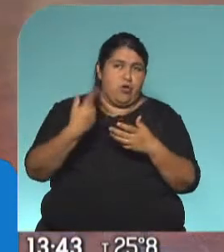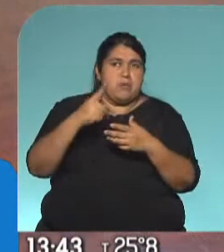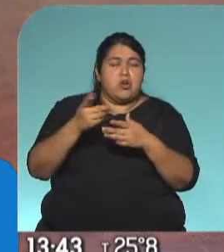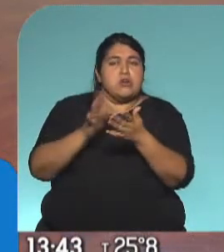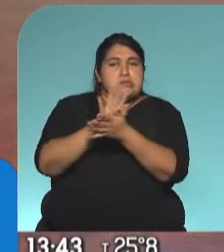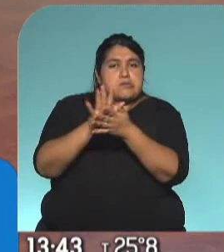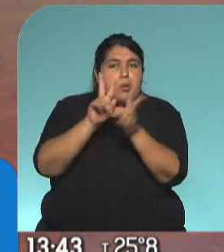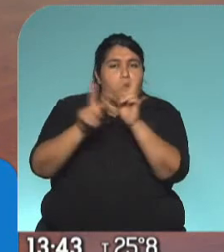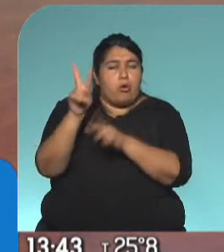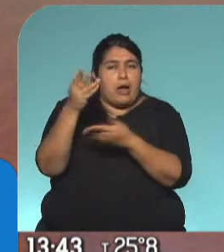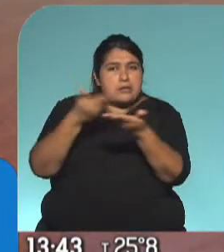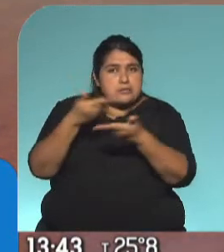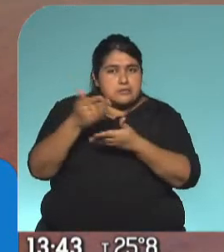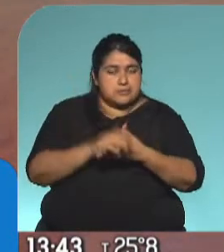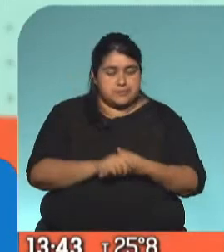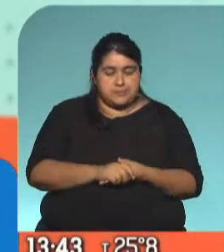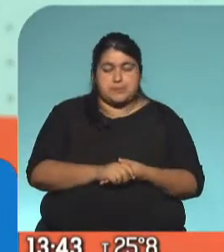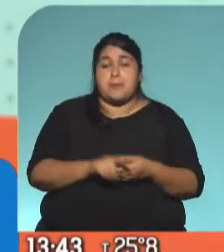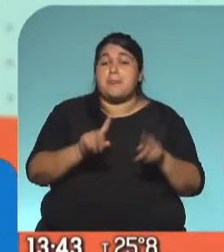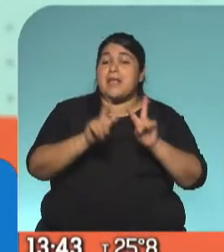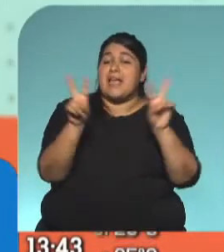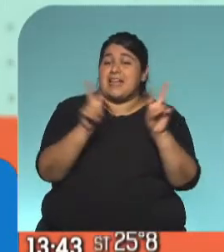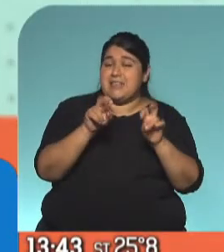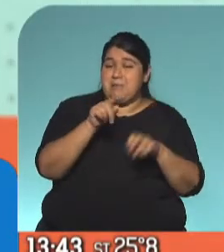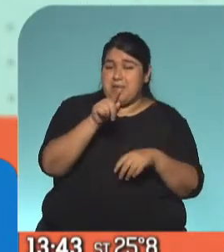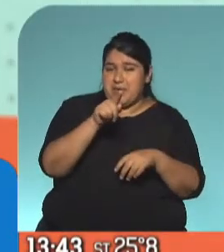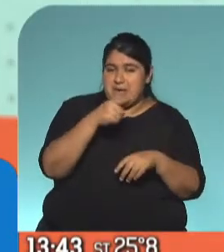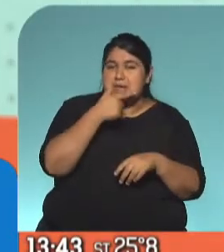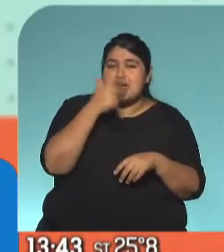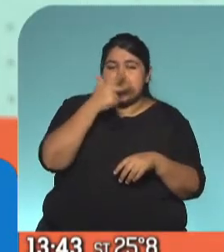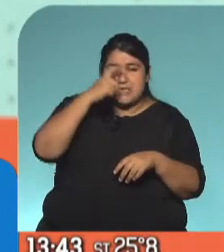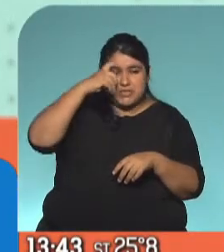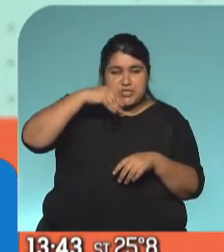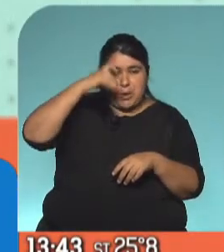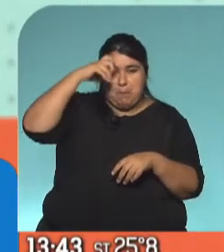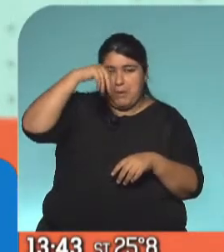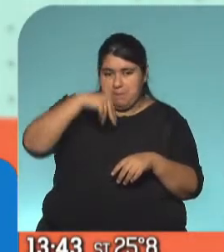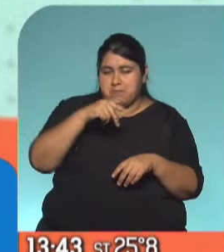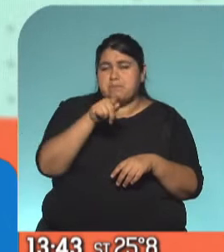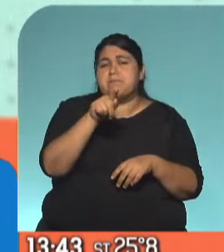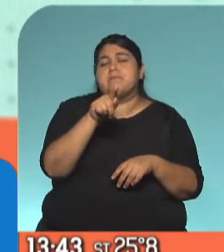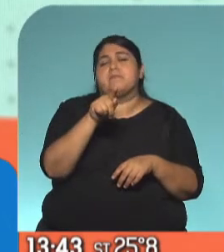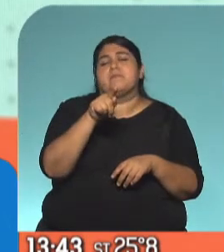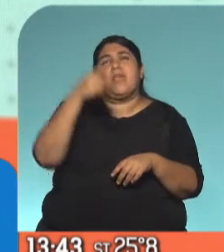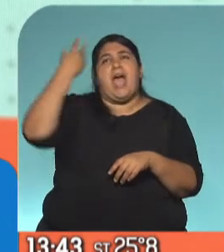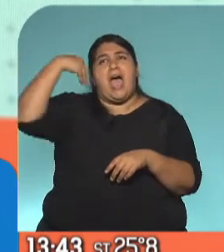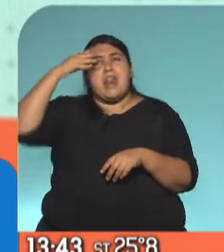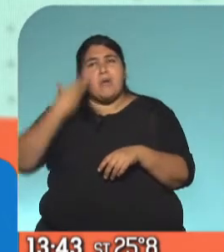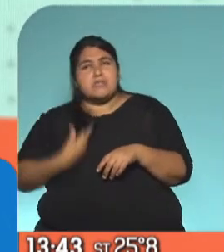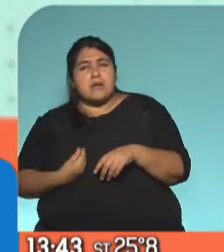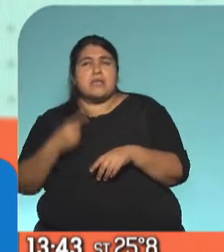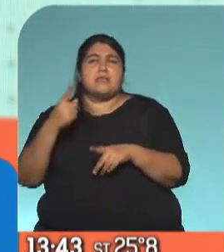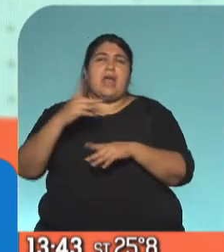Lo curioso es que, con el tema de Yemen, ¿no? Parece que Biden advierta que si Arabia Saudita no cambia la